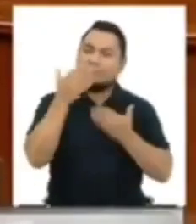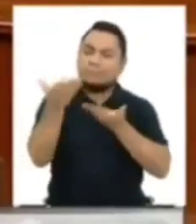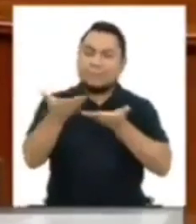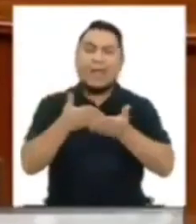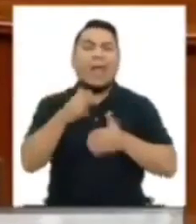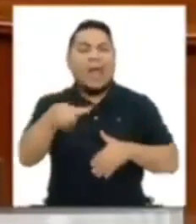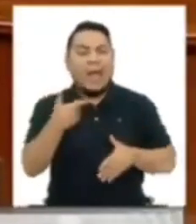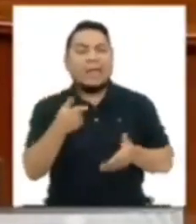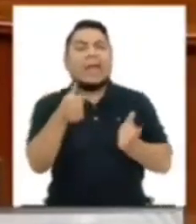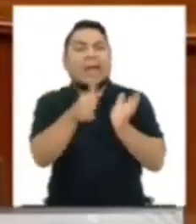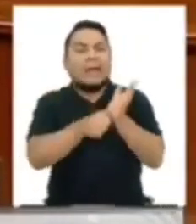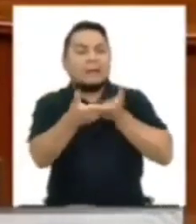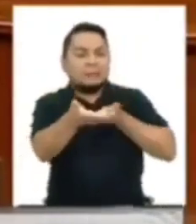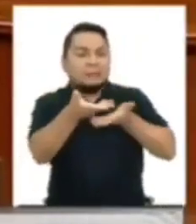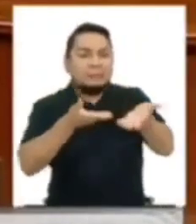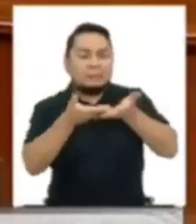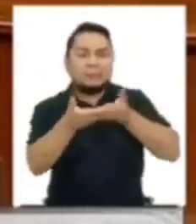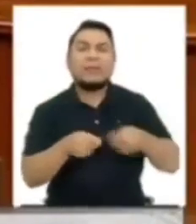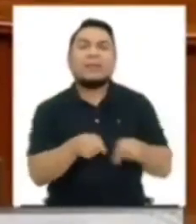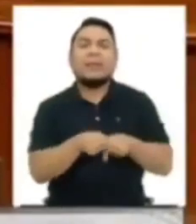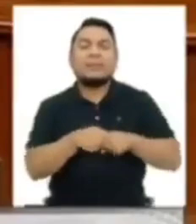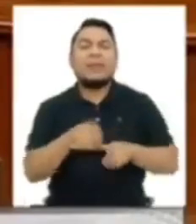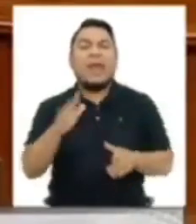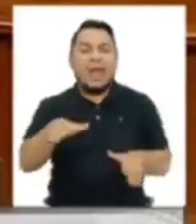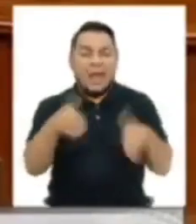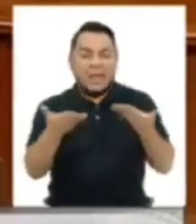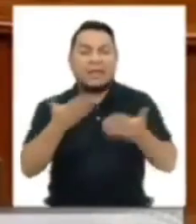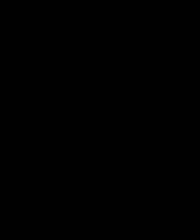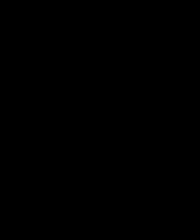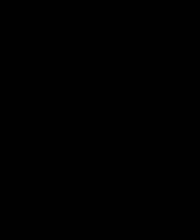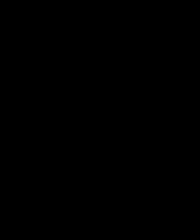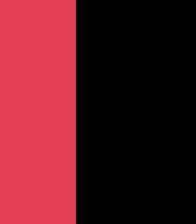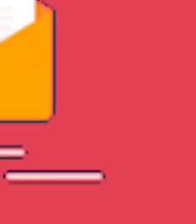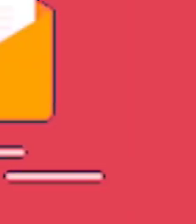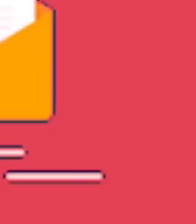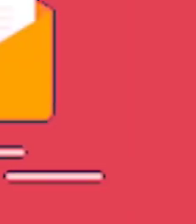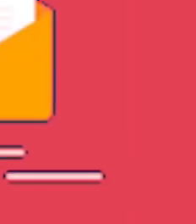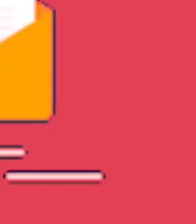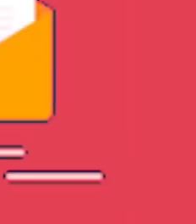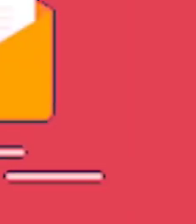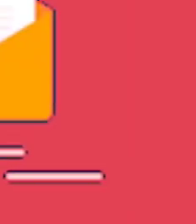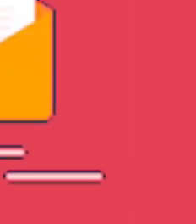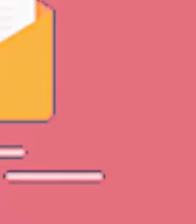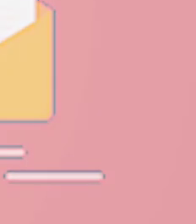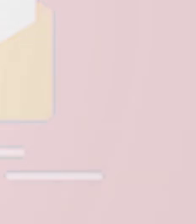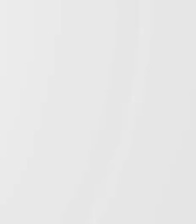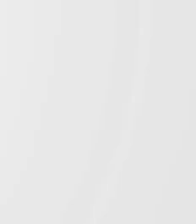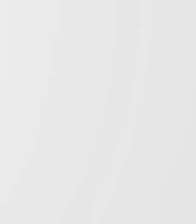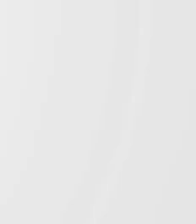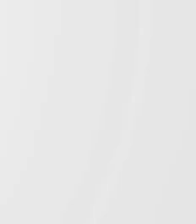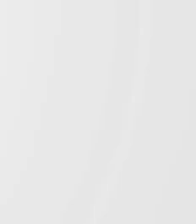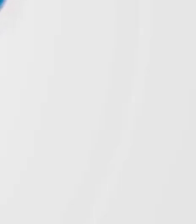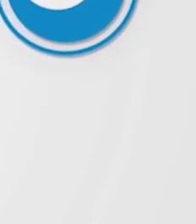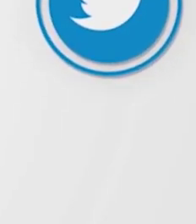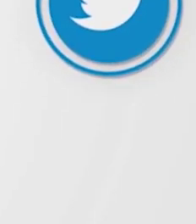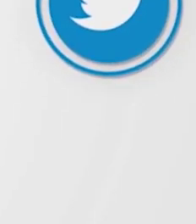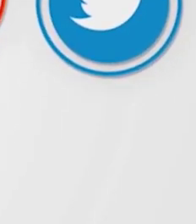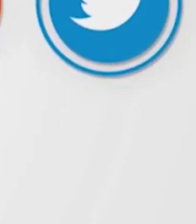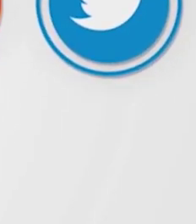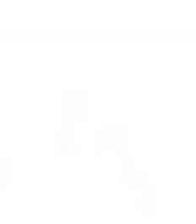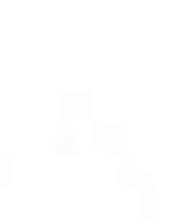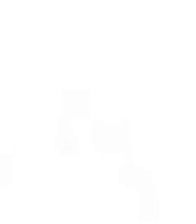hermandad, exista tranquilidad y paz. Posiciona tu marca y vende más en